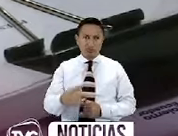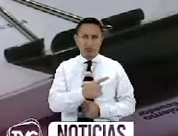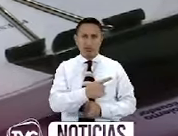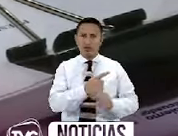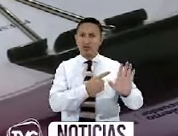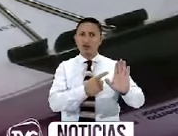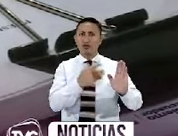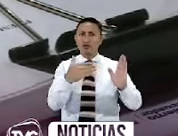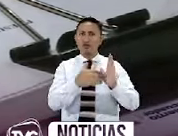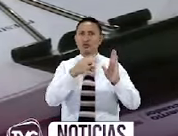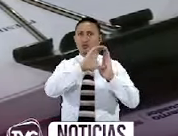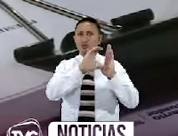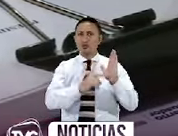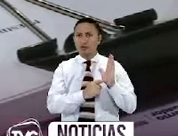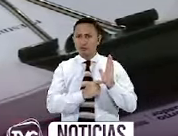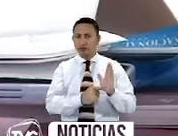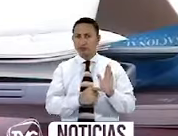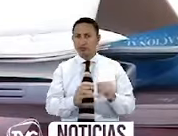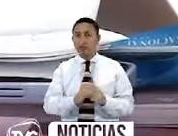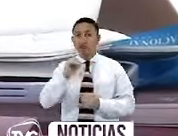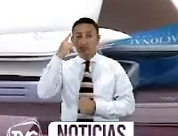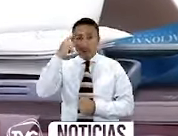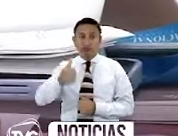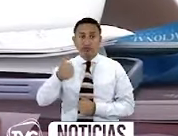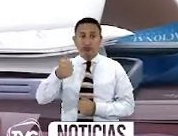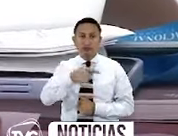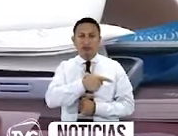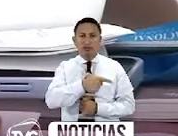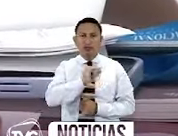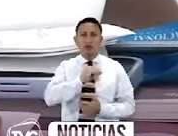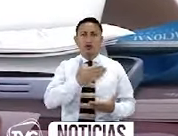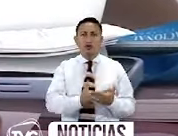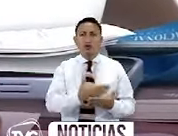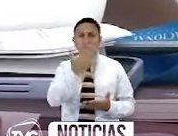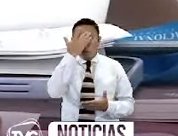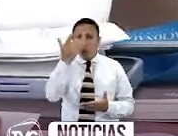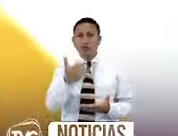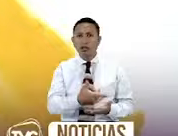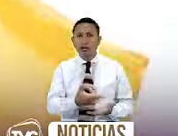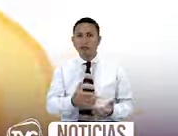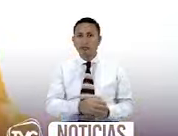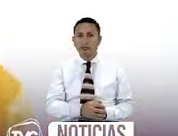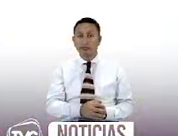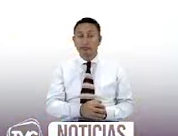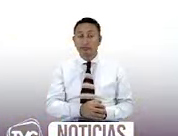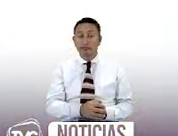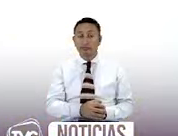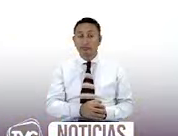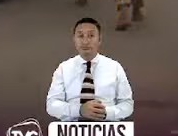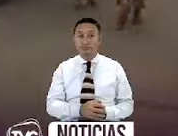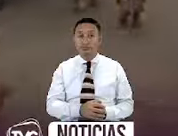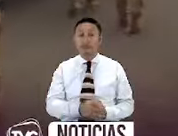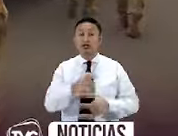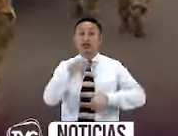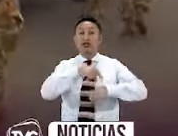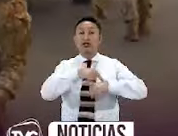inconstitucional porque el Ejecutivo no justificó la razón del decreto, ámbito territorial, plazo de aplicación, ni hechos que se